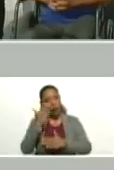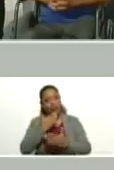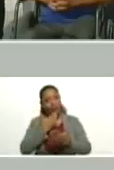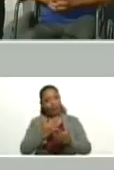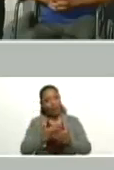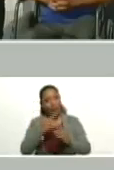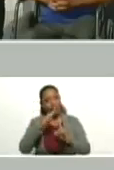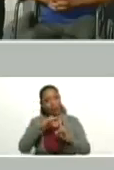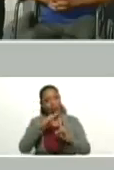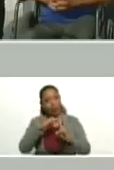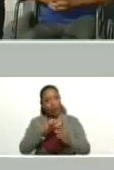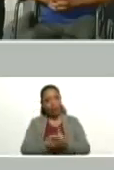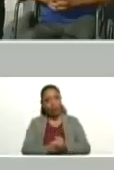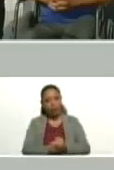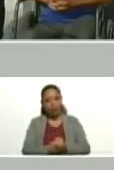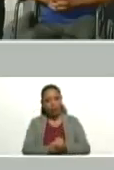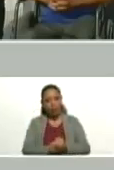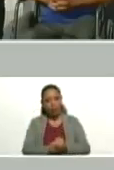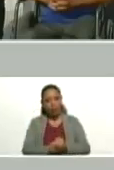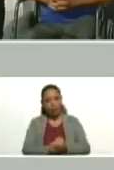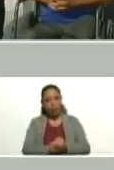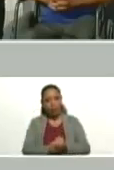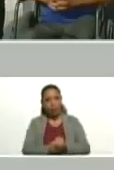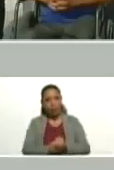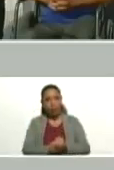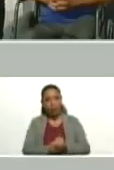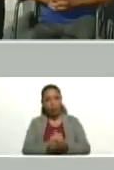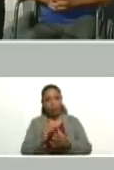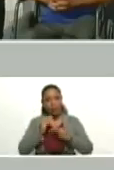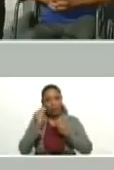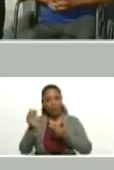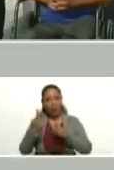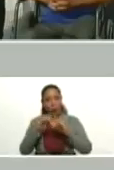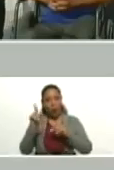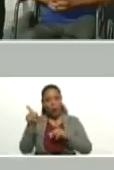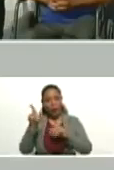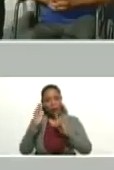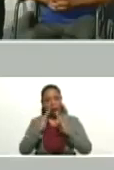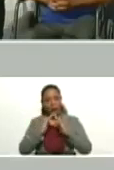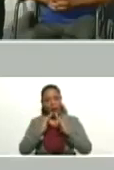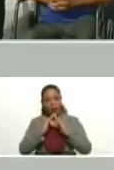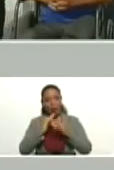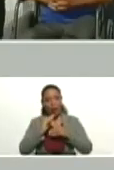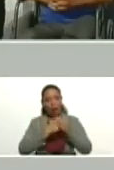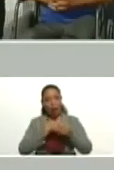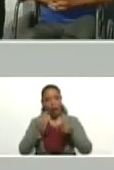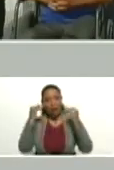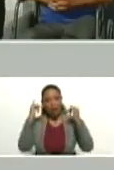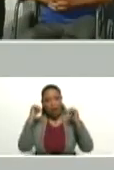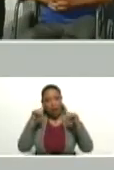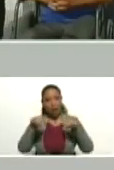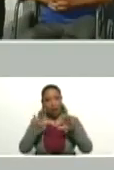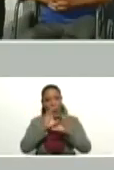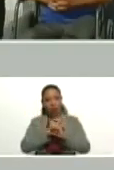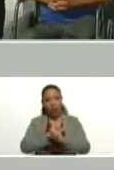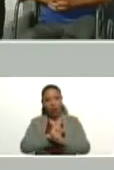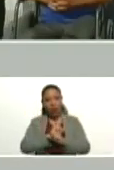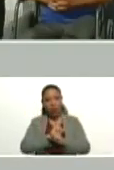Táchira. Freddy Alirio Bernal Rosales, entrega todas esas viviendas. Hagan una fiesta esta noche. Es